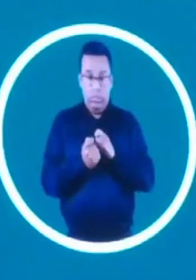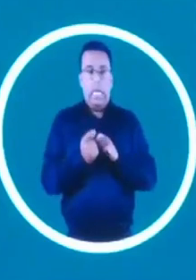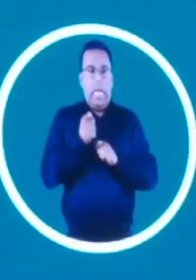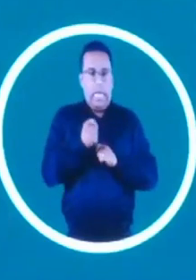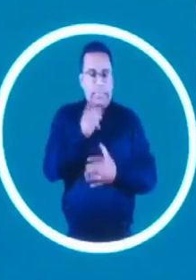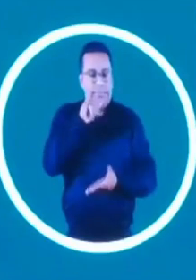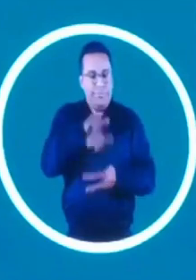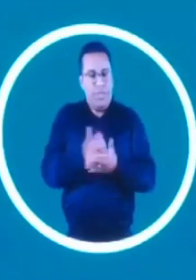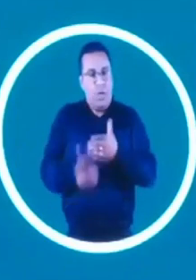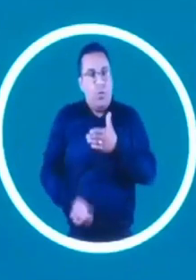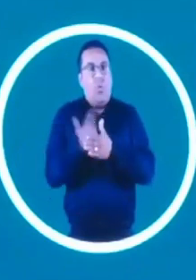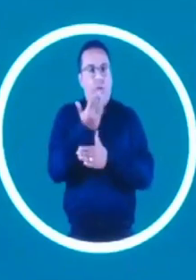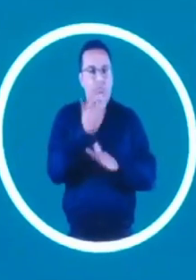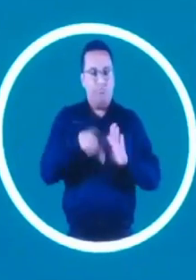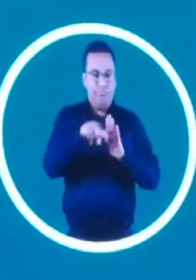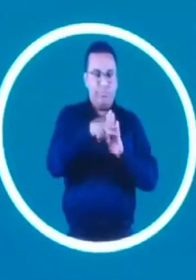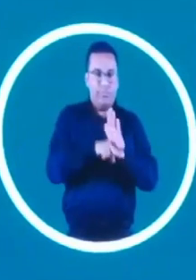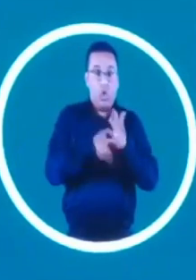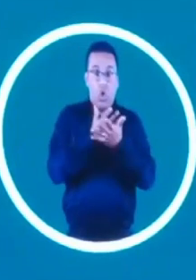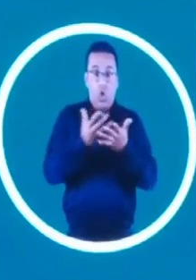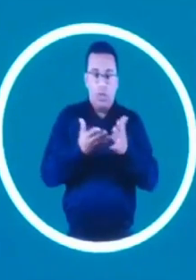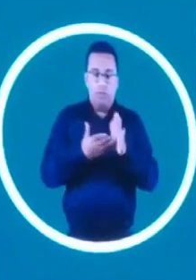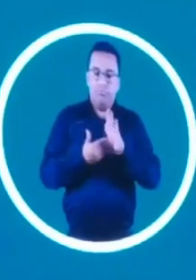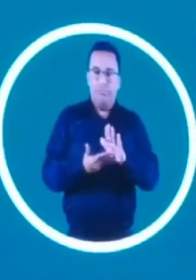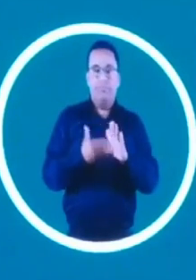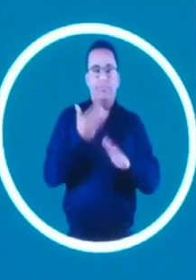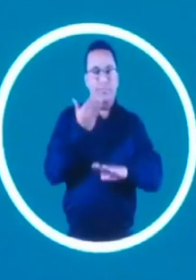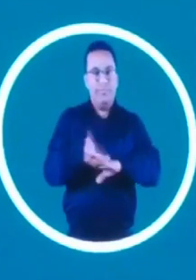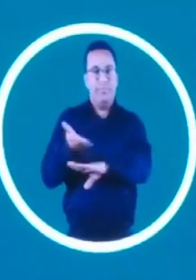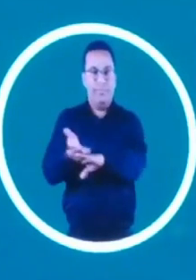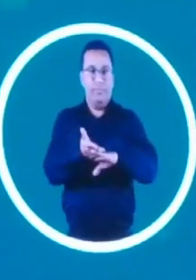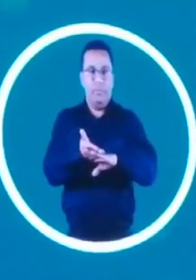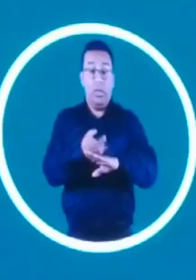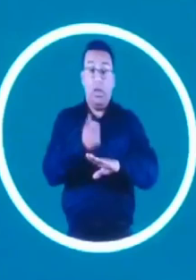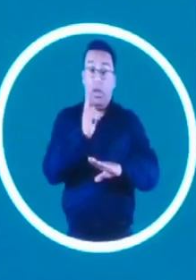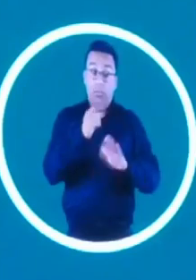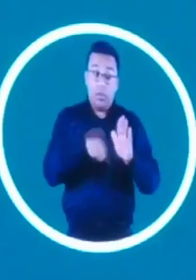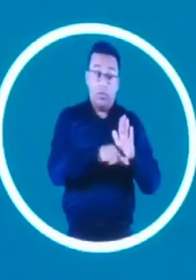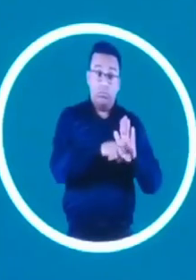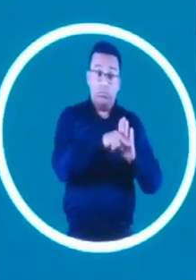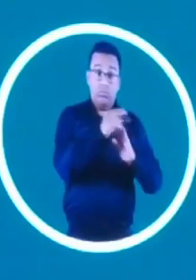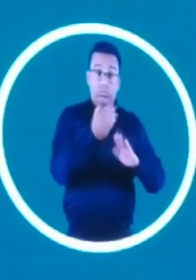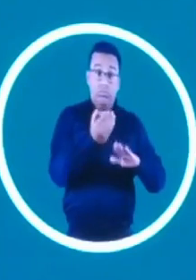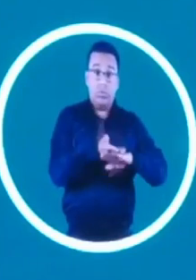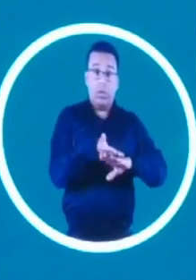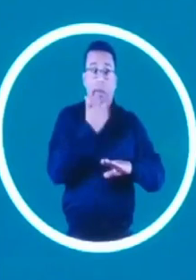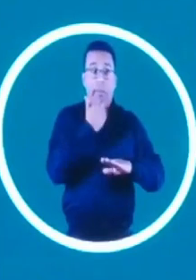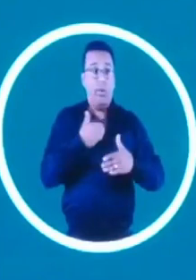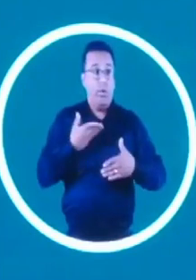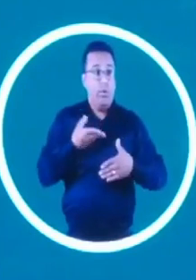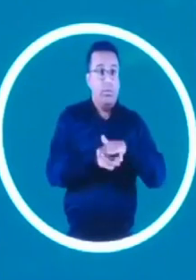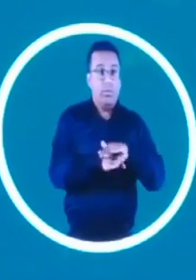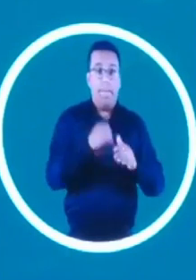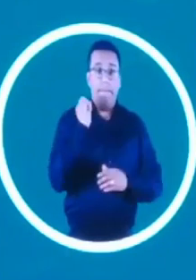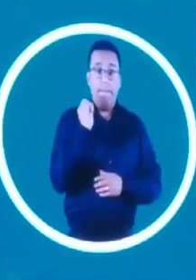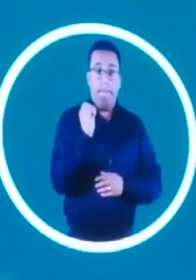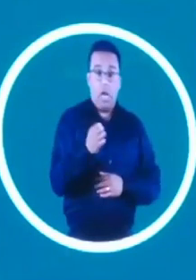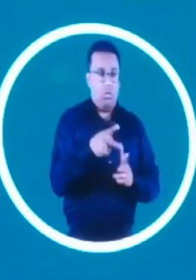nuevas reglas que incluso implican nuevas reglas para acceder a los créditos,